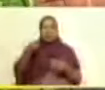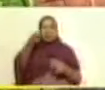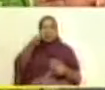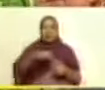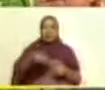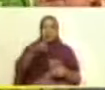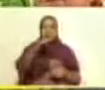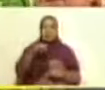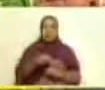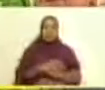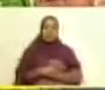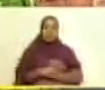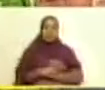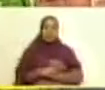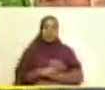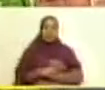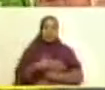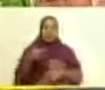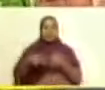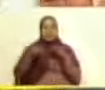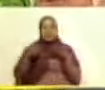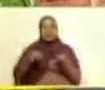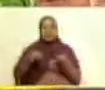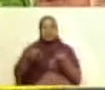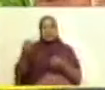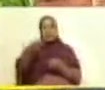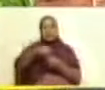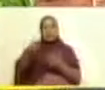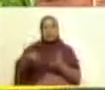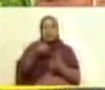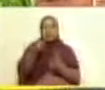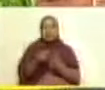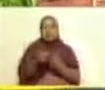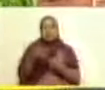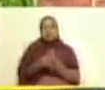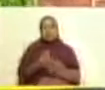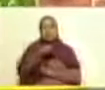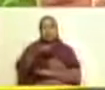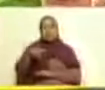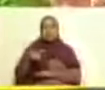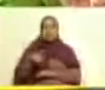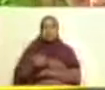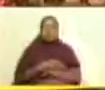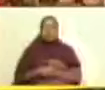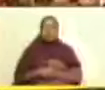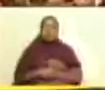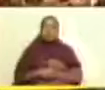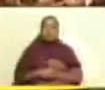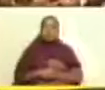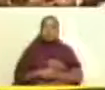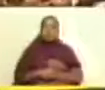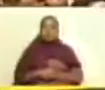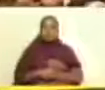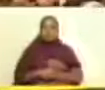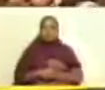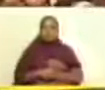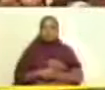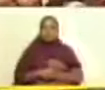haciendo. Próximamente seremos miembro completo de los BRIC. Eso no es nada.